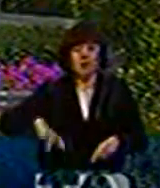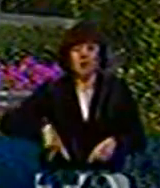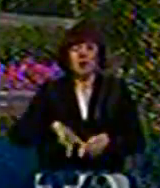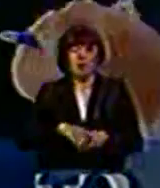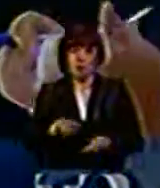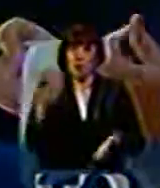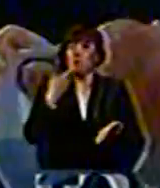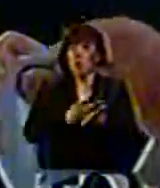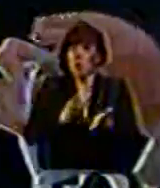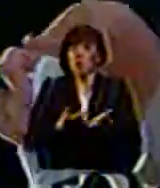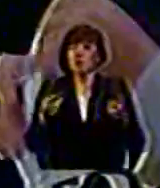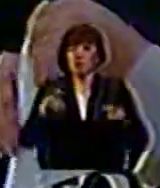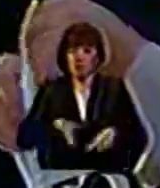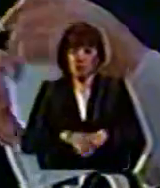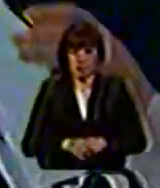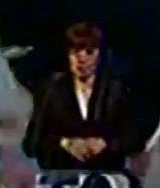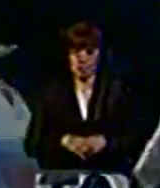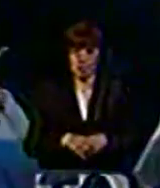propuestas